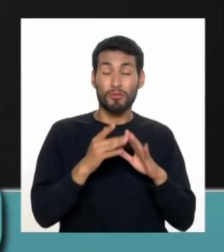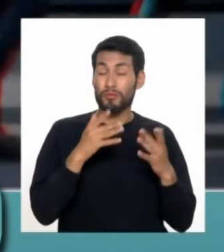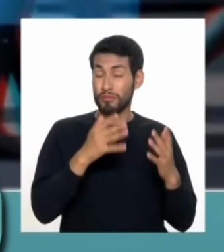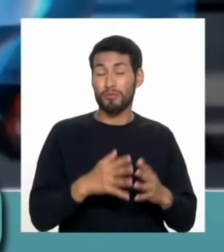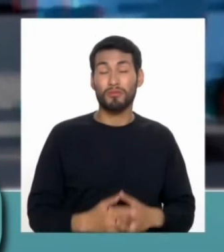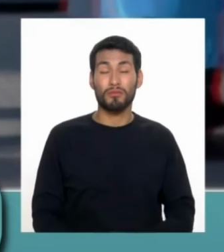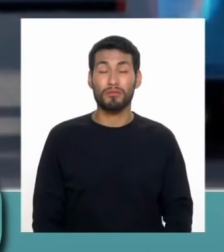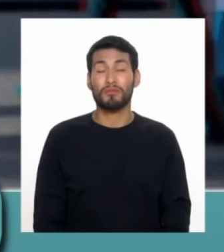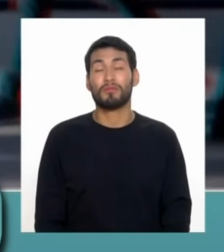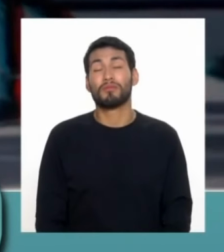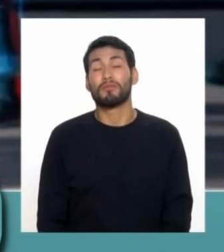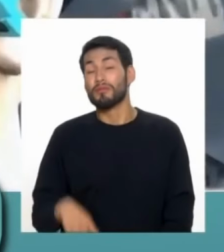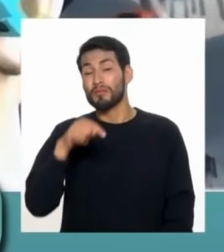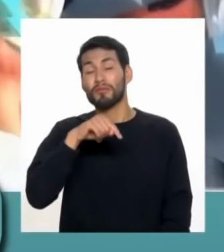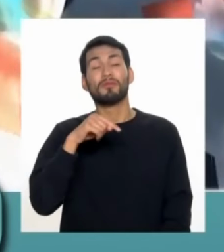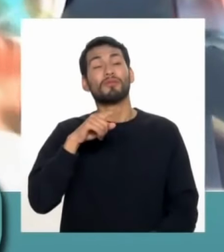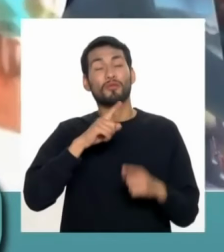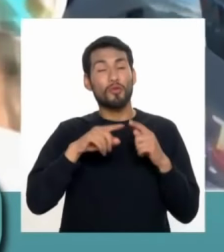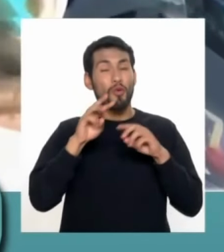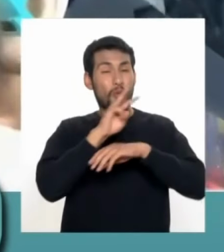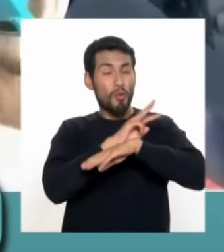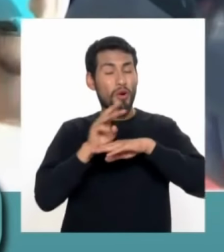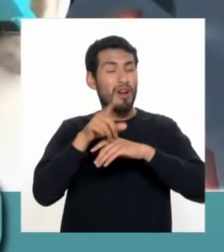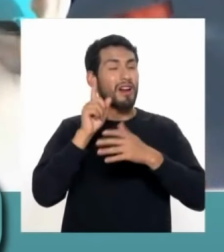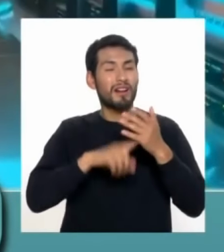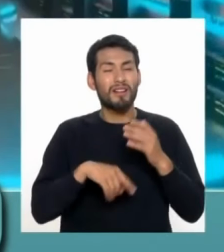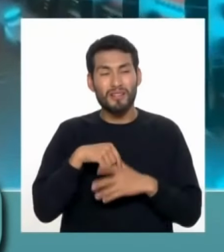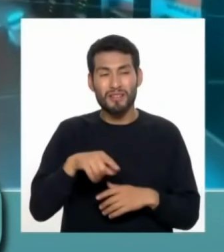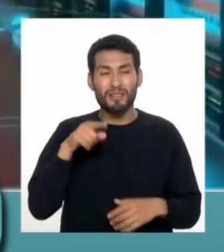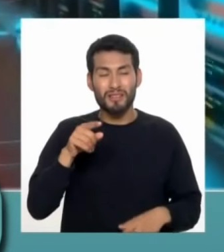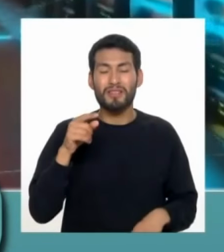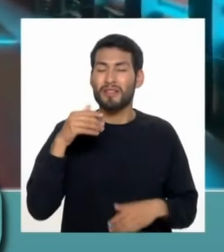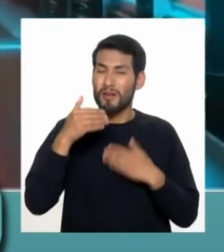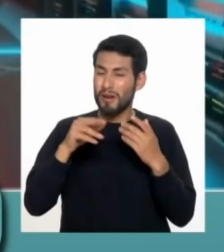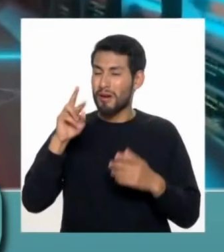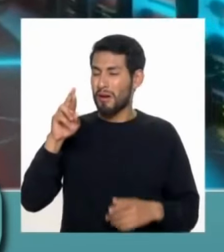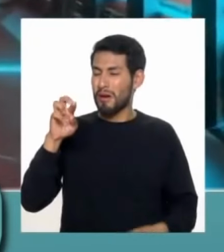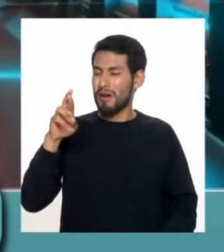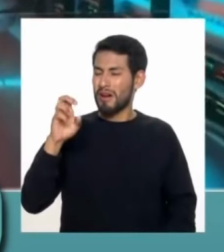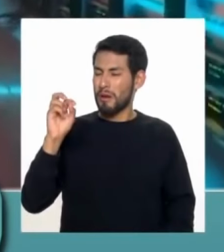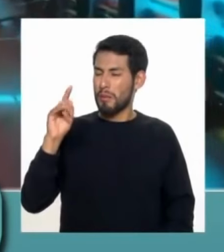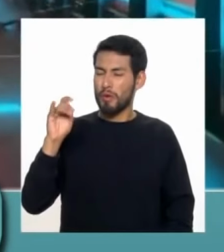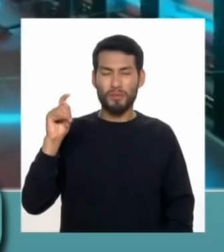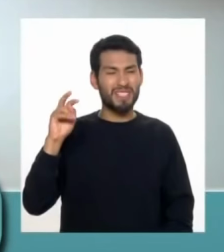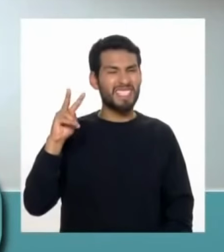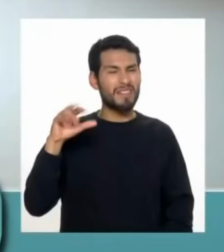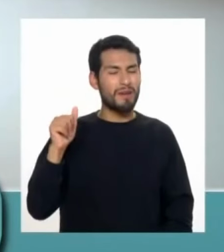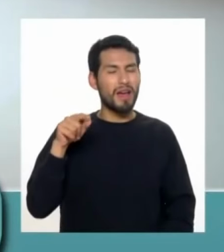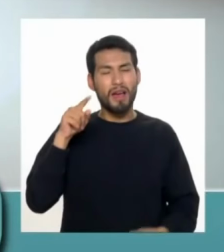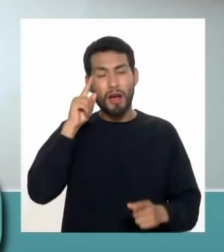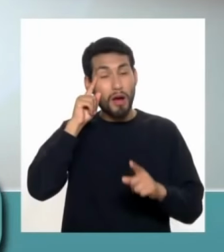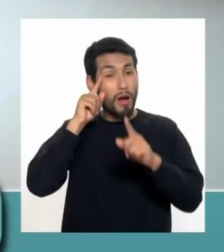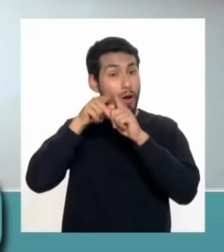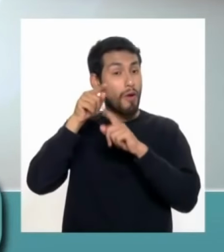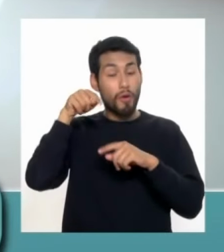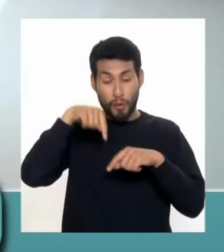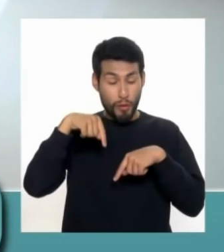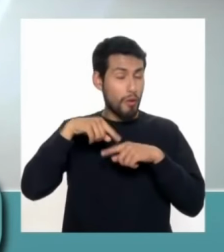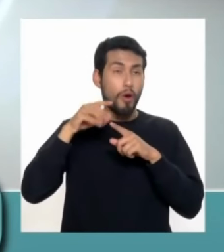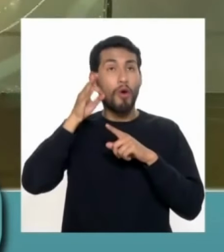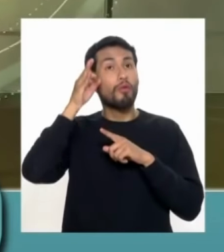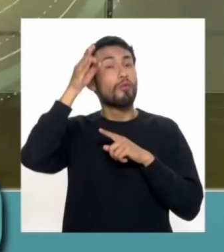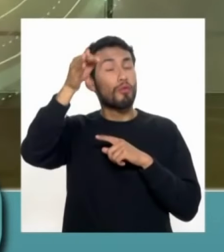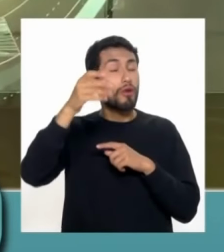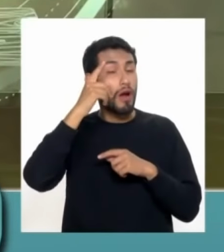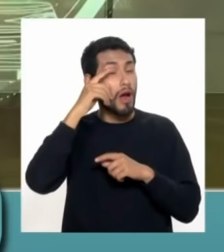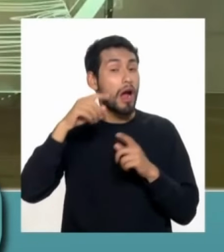sociales y también nuestra página web. Y un sitio bien interesante es el Observatorio Nacional de Prospectiva, donde estamos mirando hacia futuro muchos temas, no solamente lo digital, sino lo